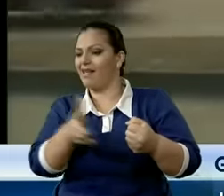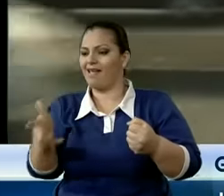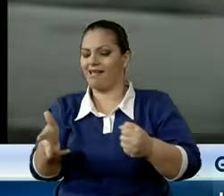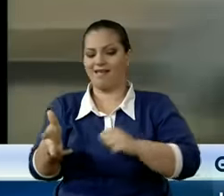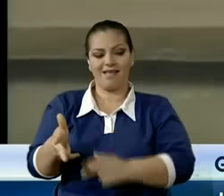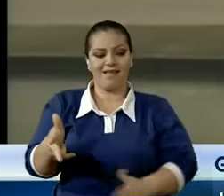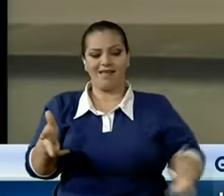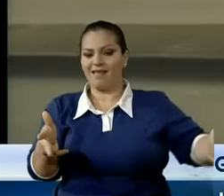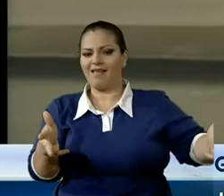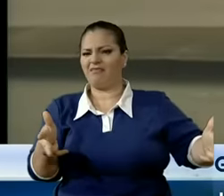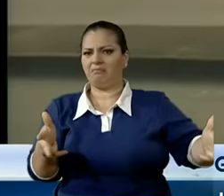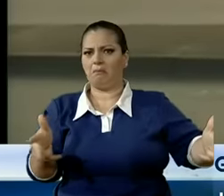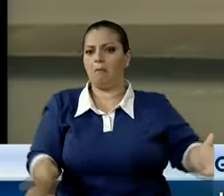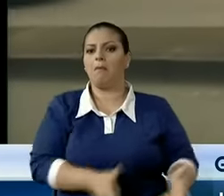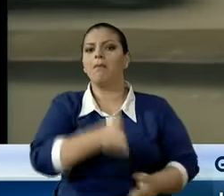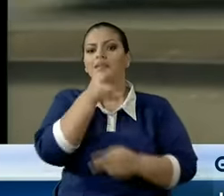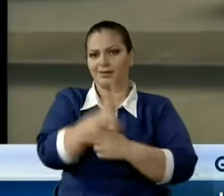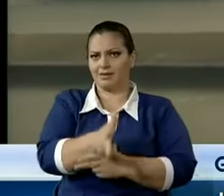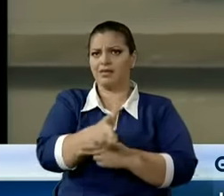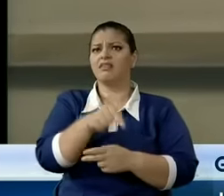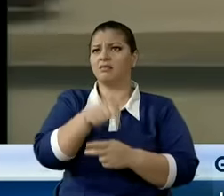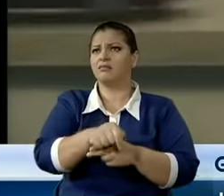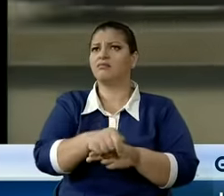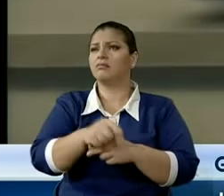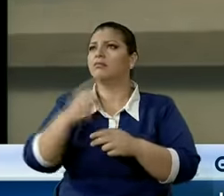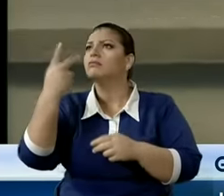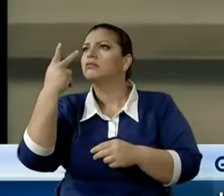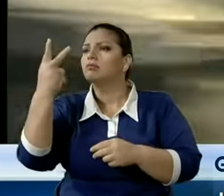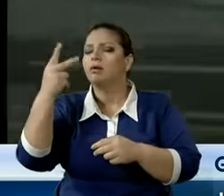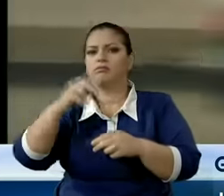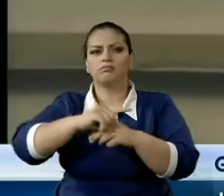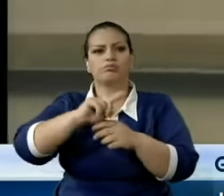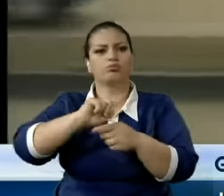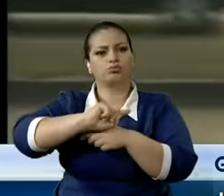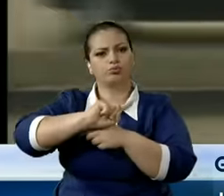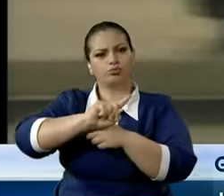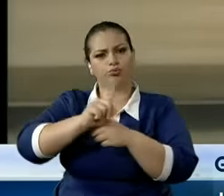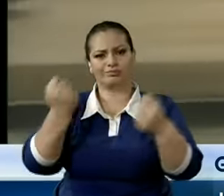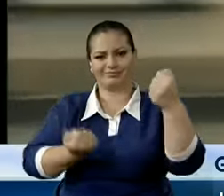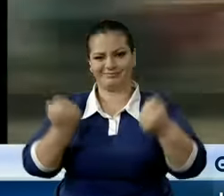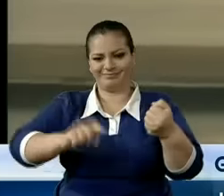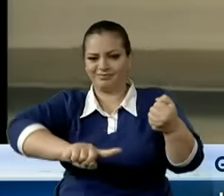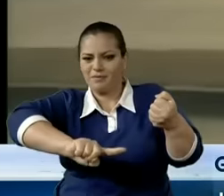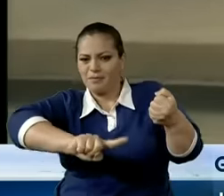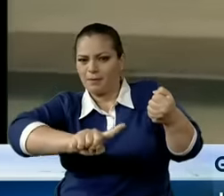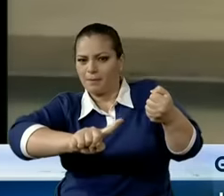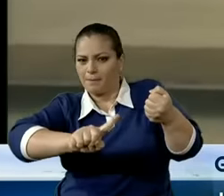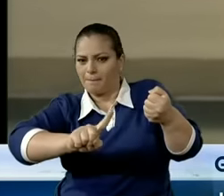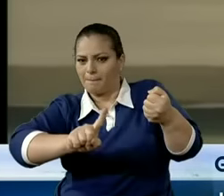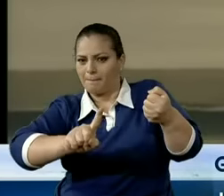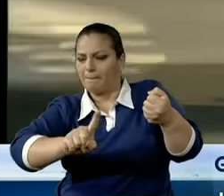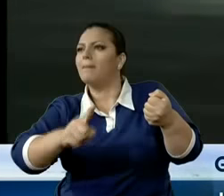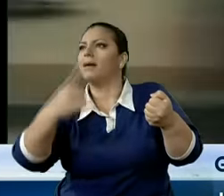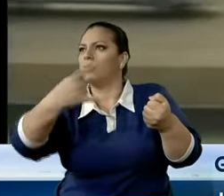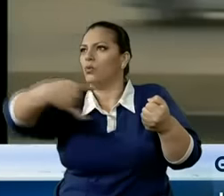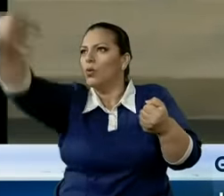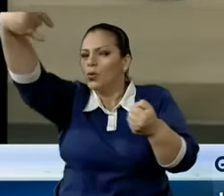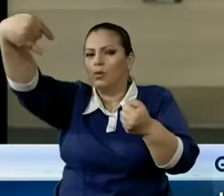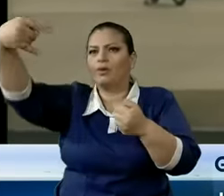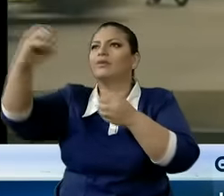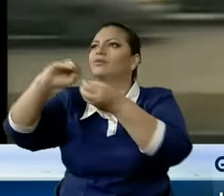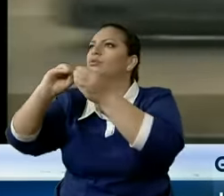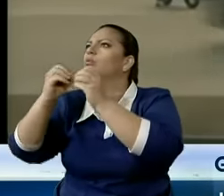están aquí, efectivamente, están el lente o la cámara capta a los vehículos que circulan